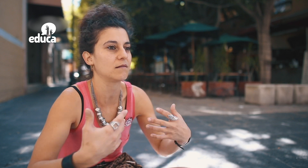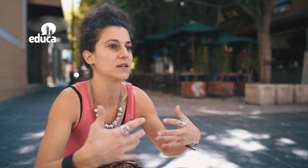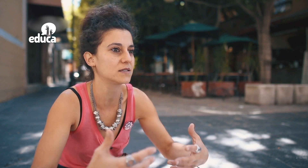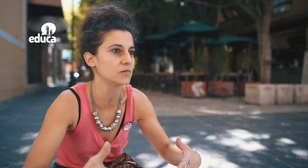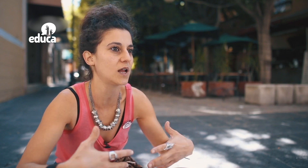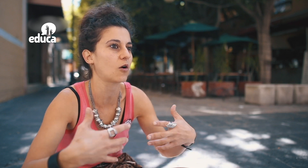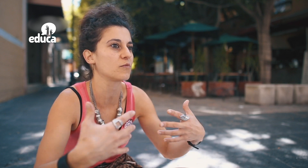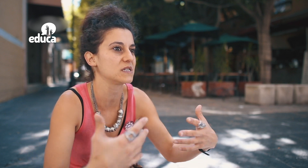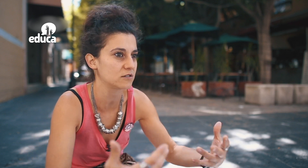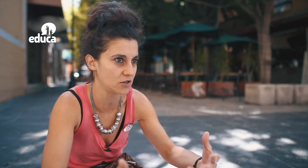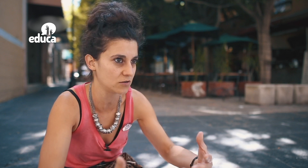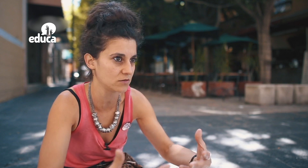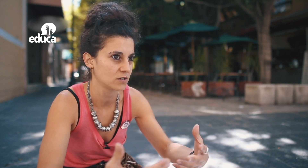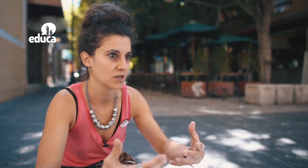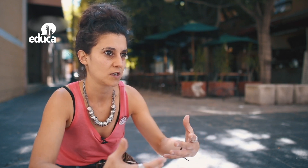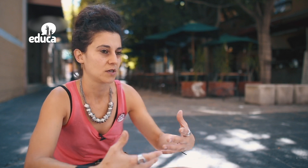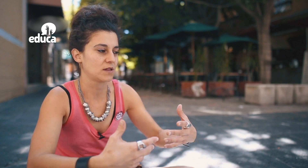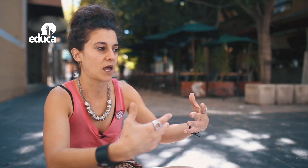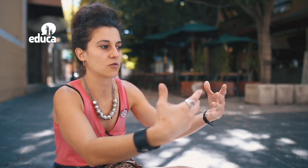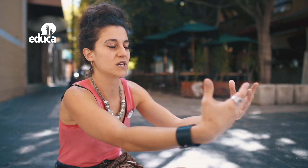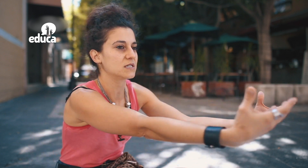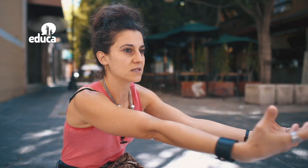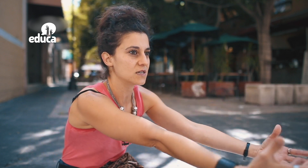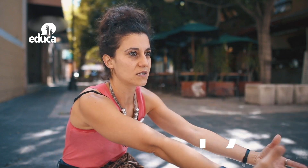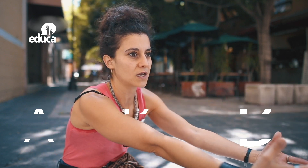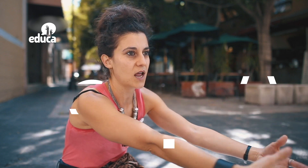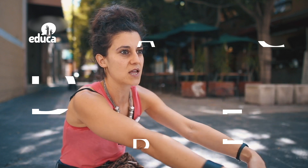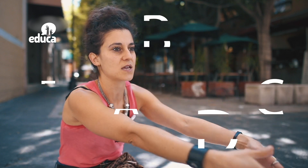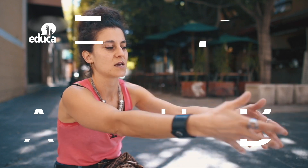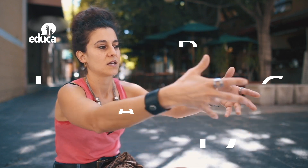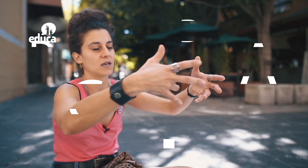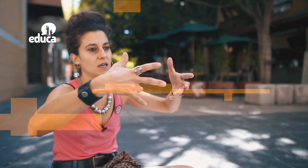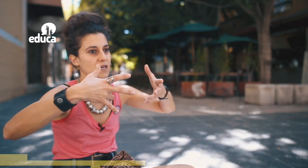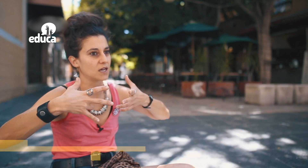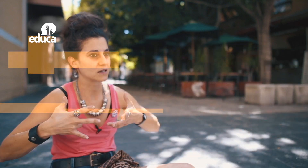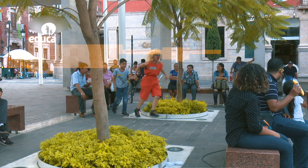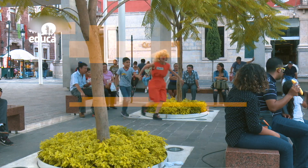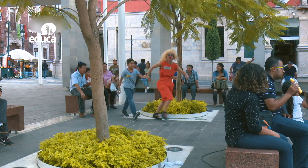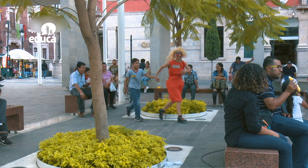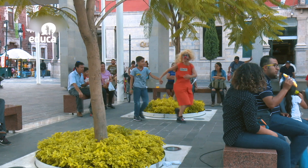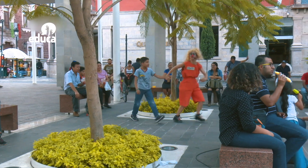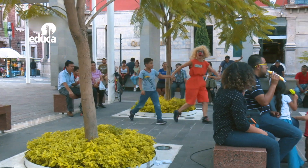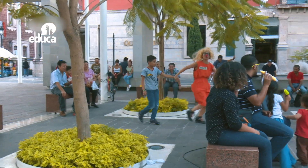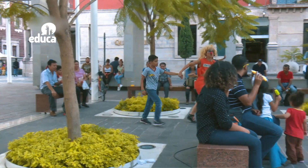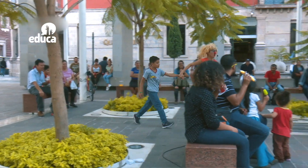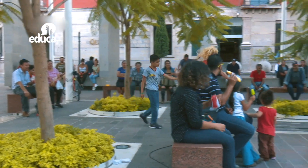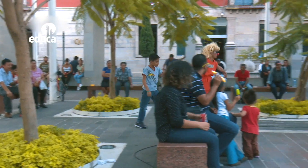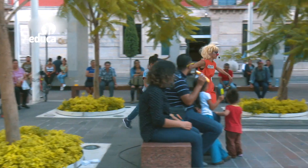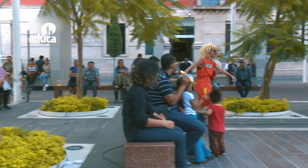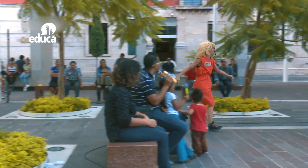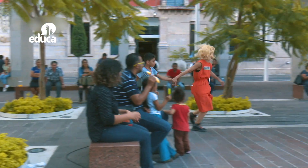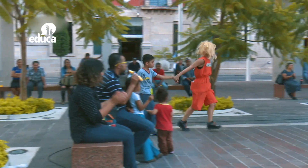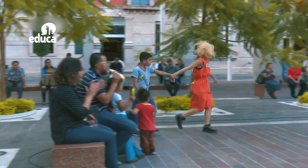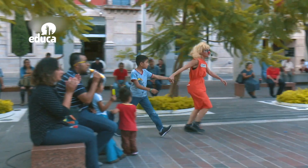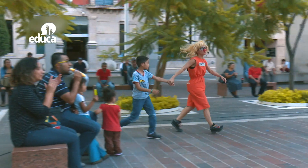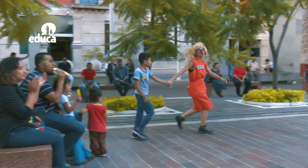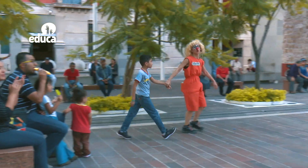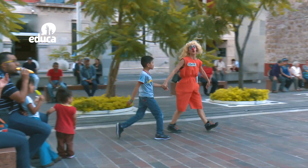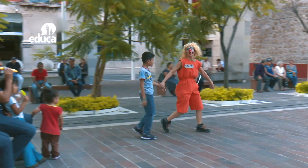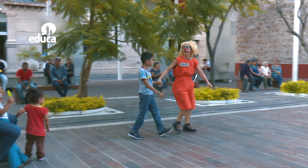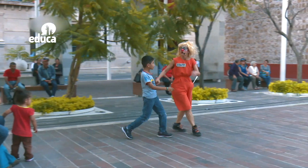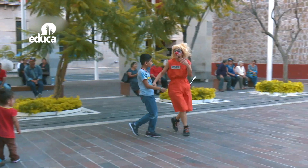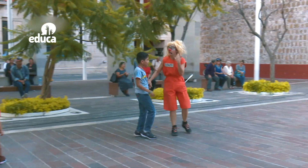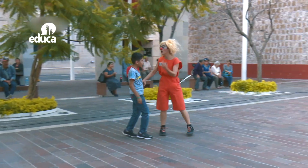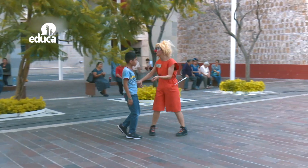y establecemos la convención de que ustedes se sientan ahí y quien esté de este lado, vamos a jugar de que esto que